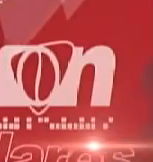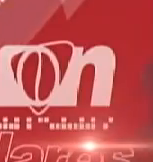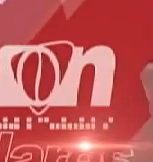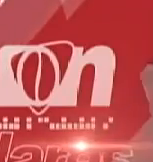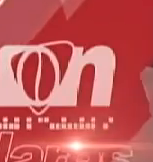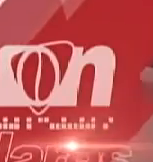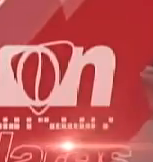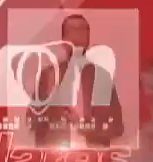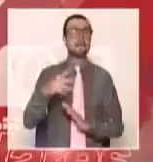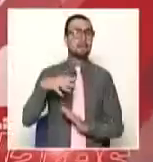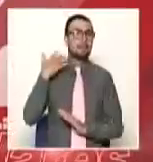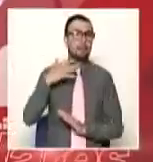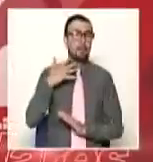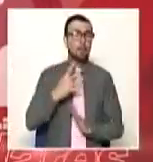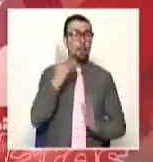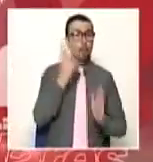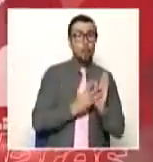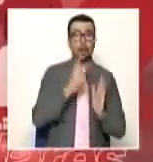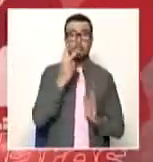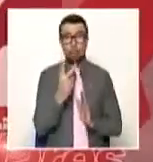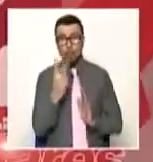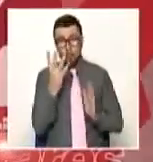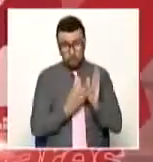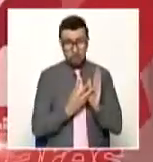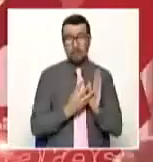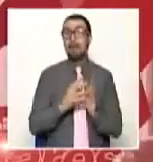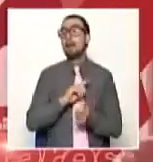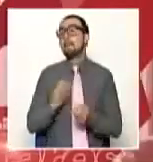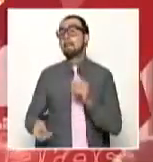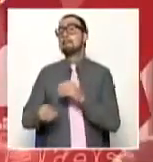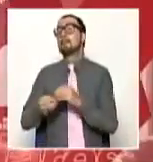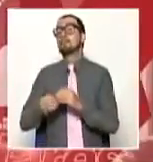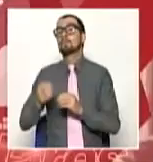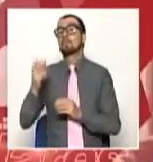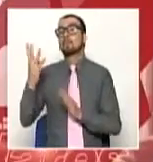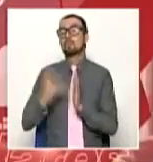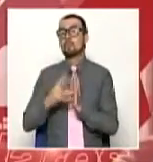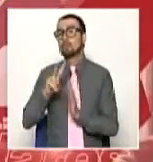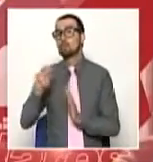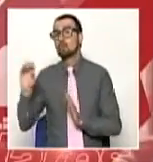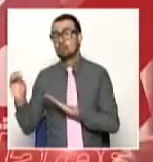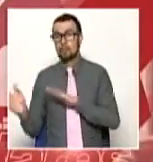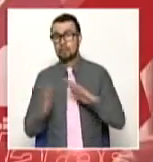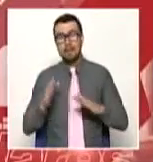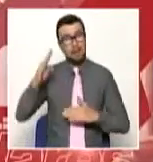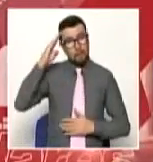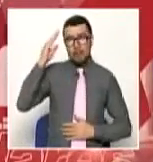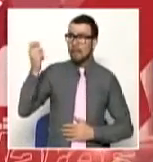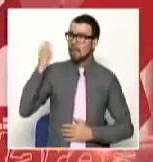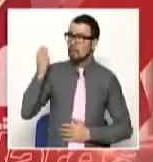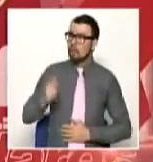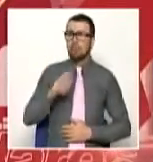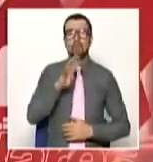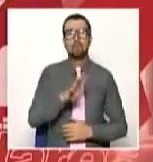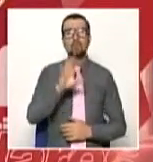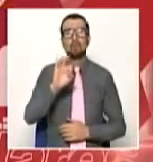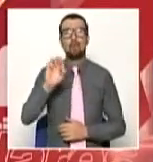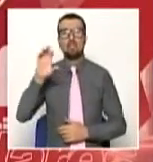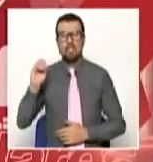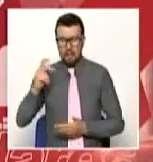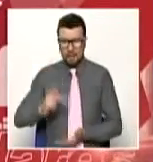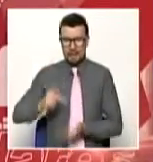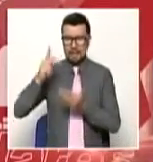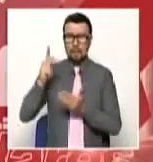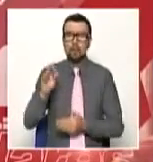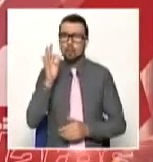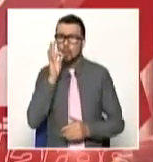de 4.000 a 4.200. Policía Metropolitana se incautó en las últimas horas de 480 kilos de marihuana tipo cripa. La